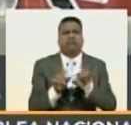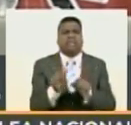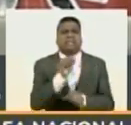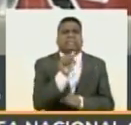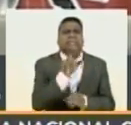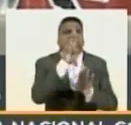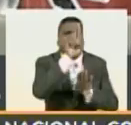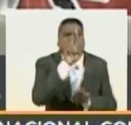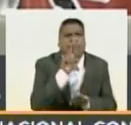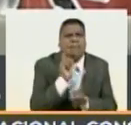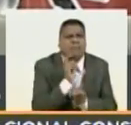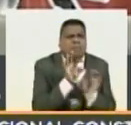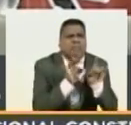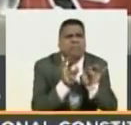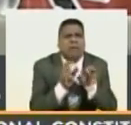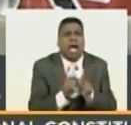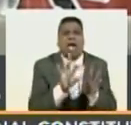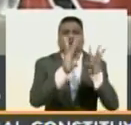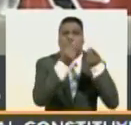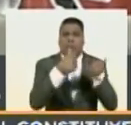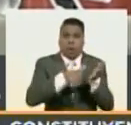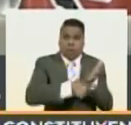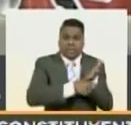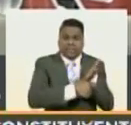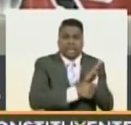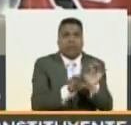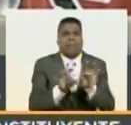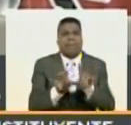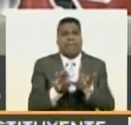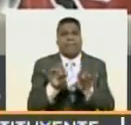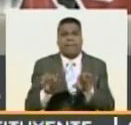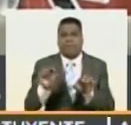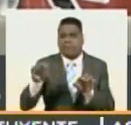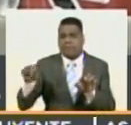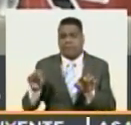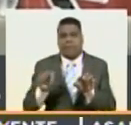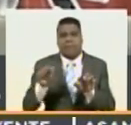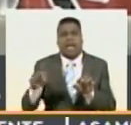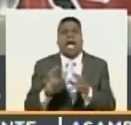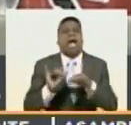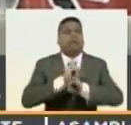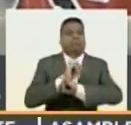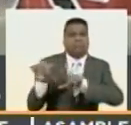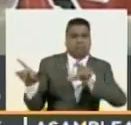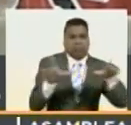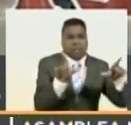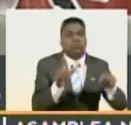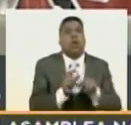como siempre con el número de cédula, porque allí van a aparecer el sector al cual